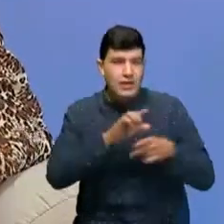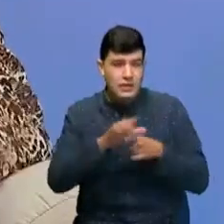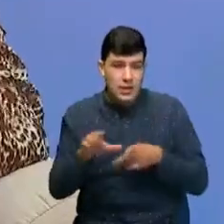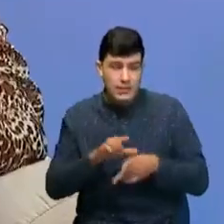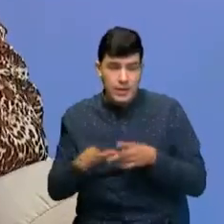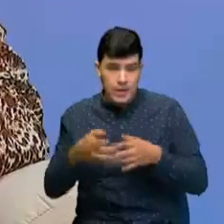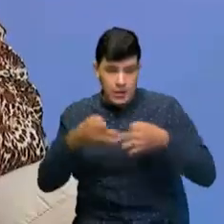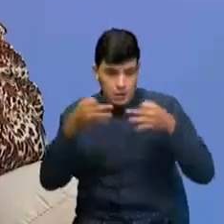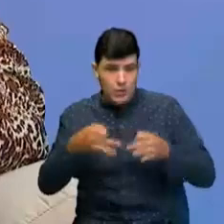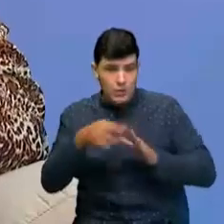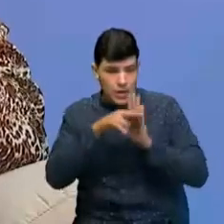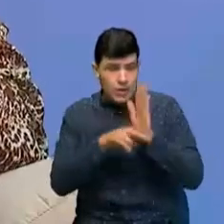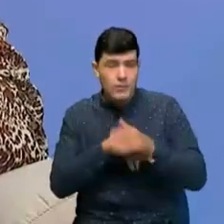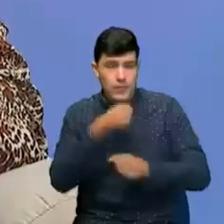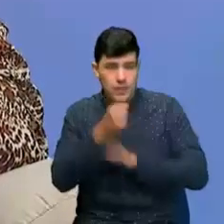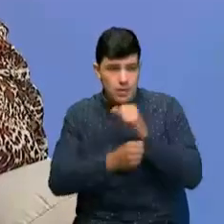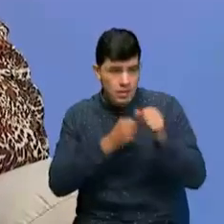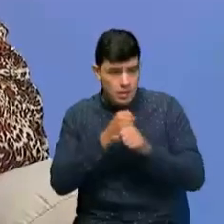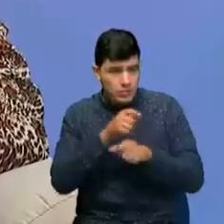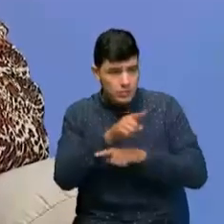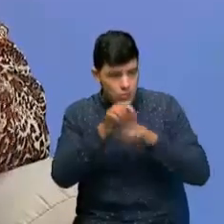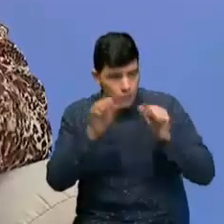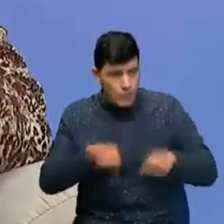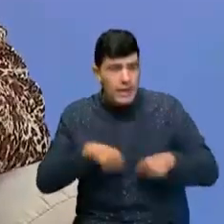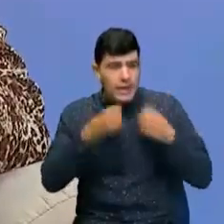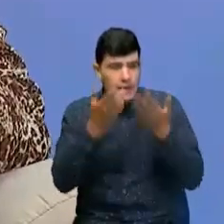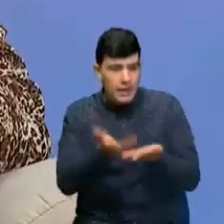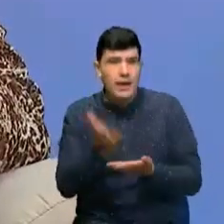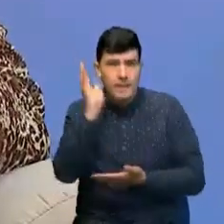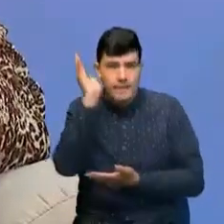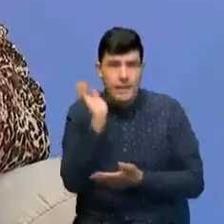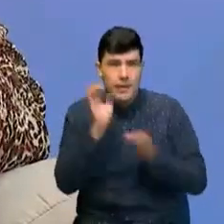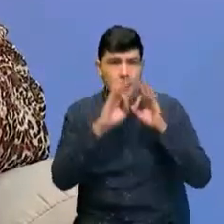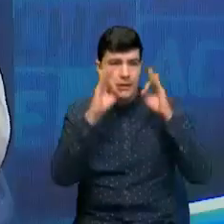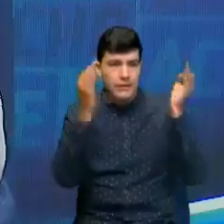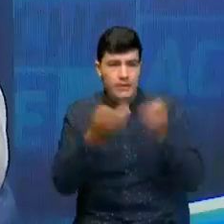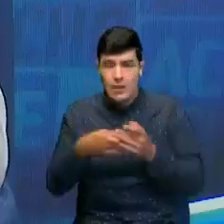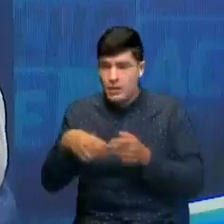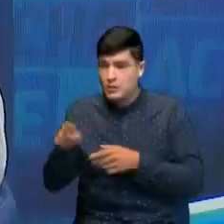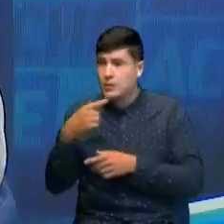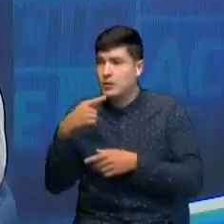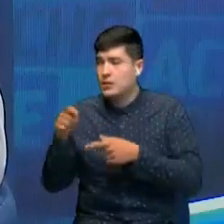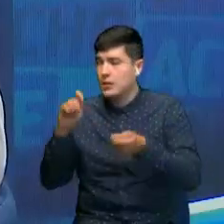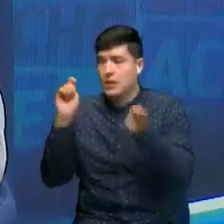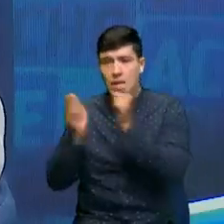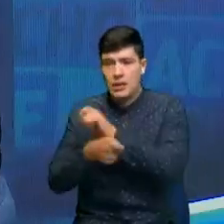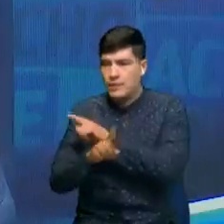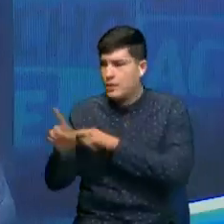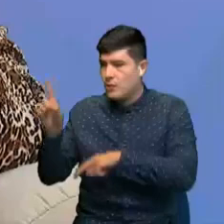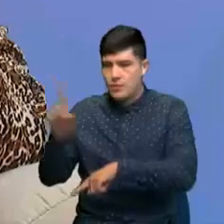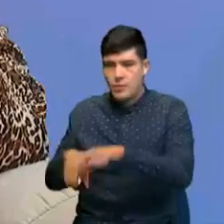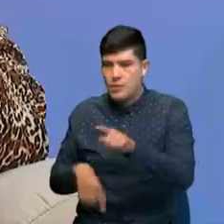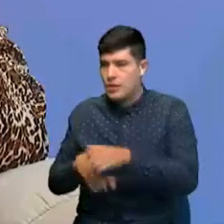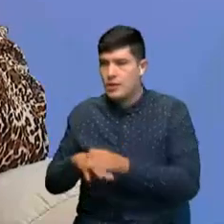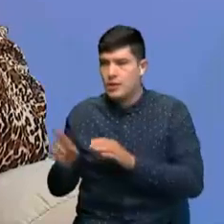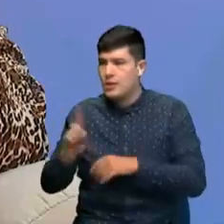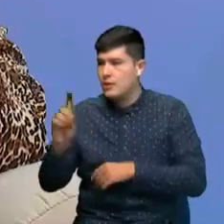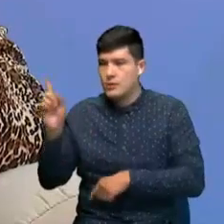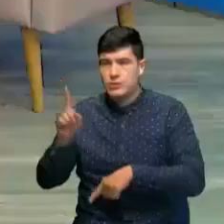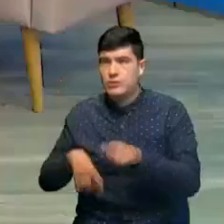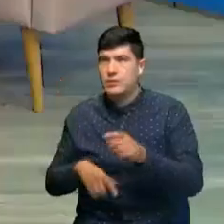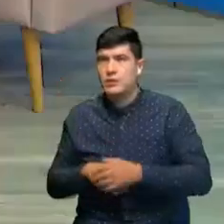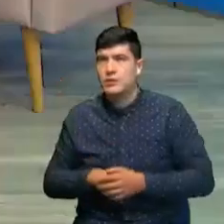con los requisitos de edad, con eso se puede dar lugar a una pensión familiar. O sea, en este caso el traslado no es posible. No es posible porque es que yo le regale